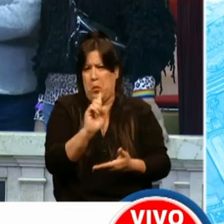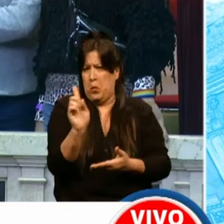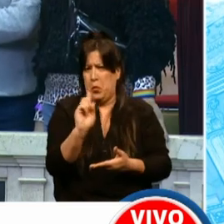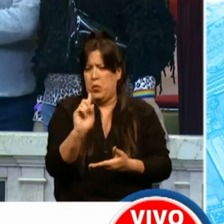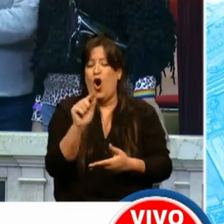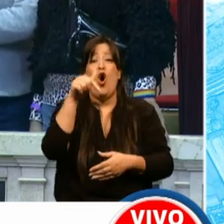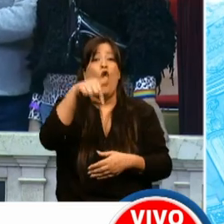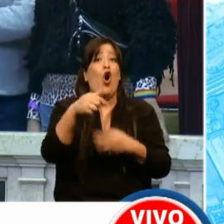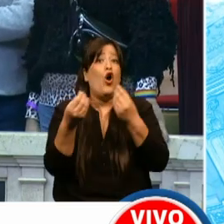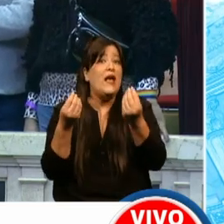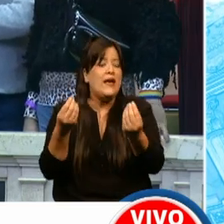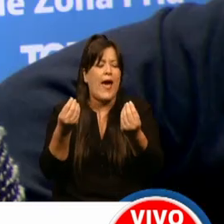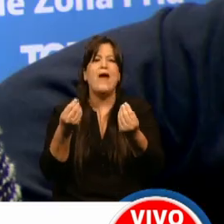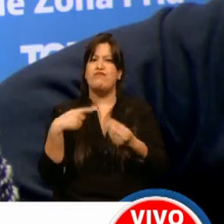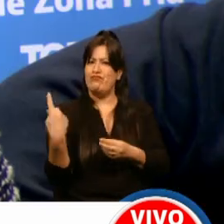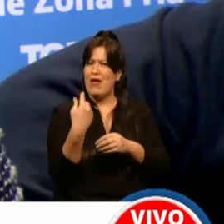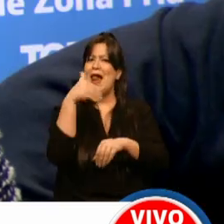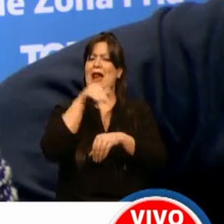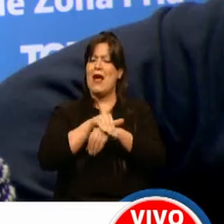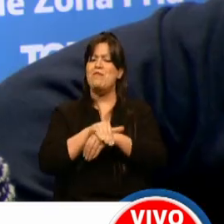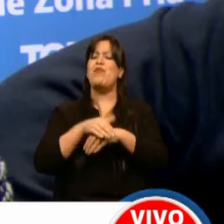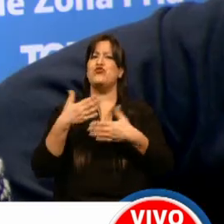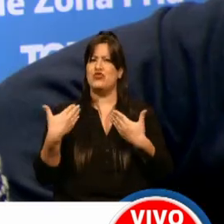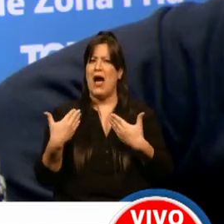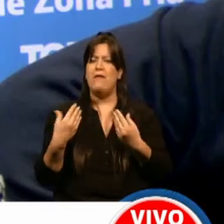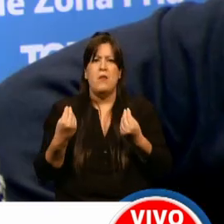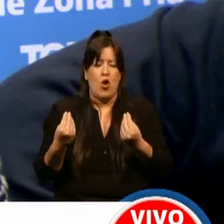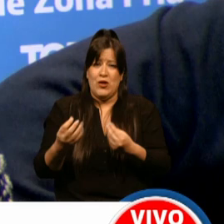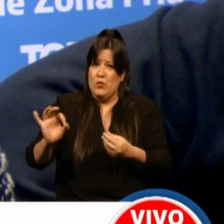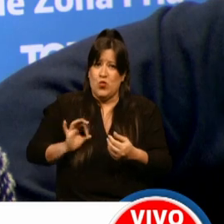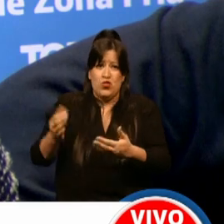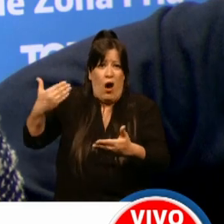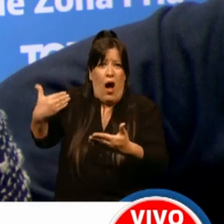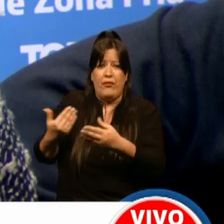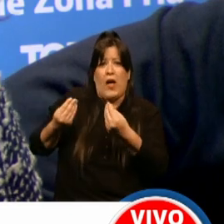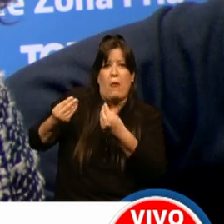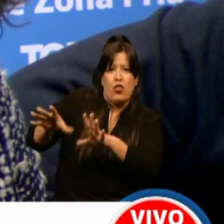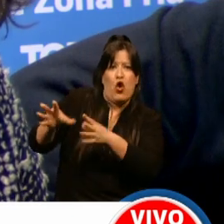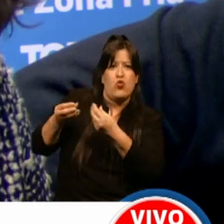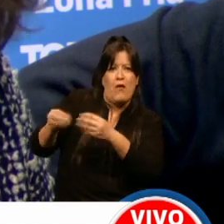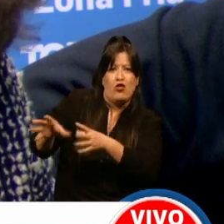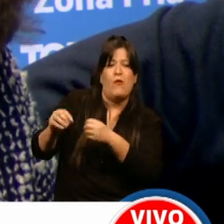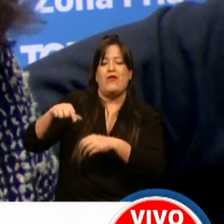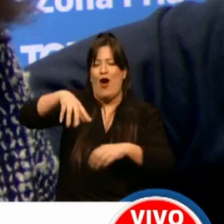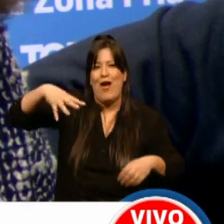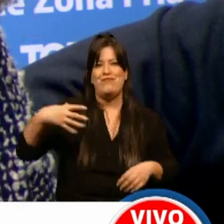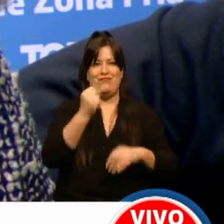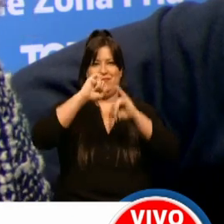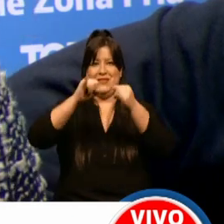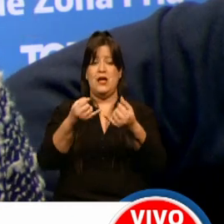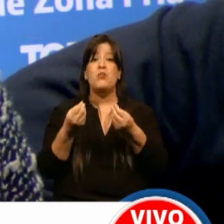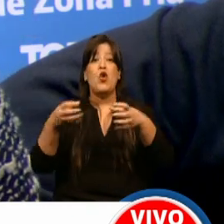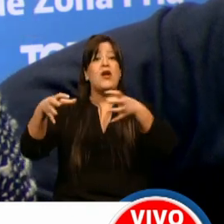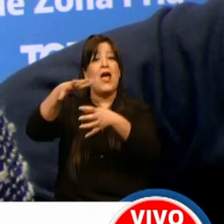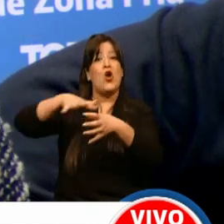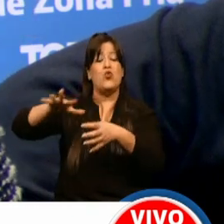haciendo hoy es haciéndonos cargo de años de abandono porque la población trans